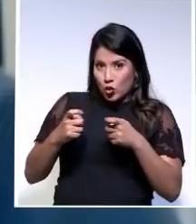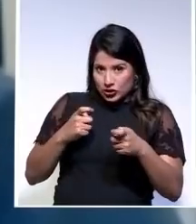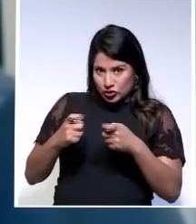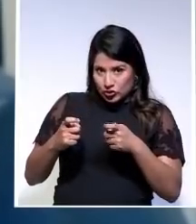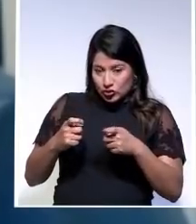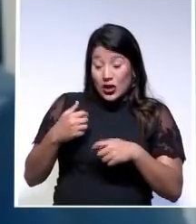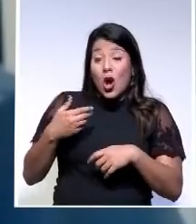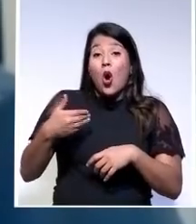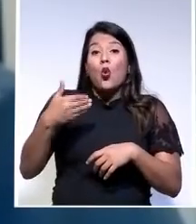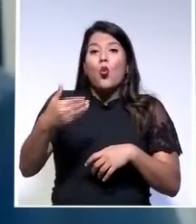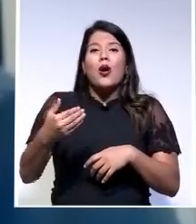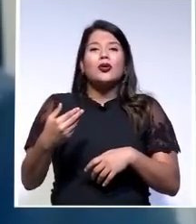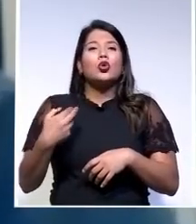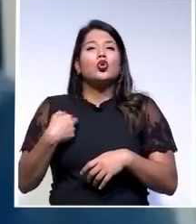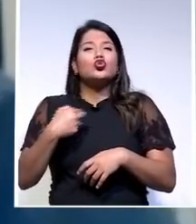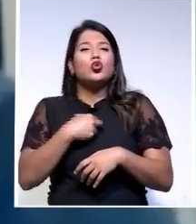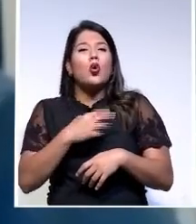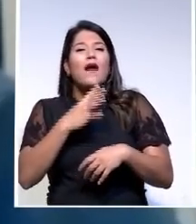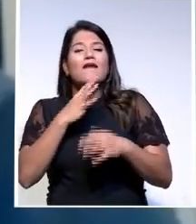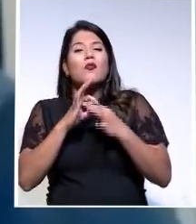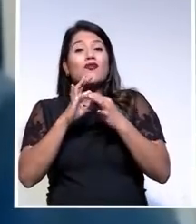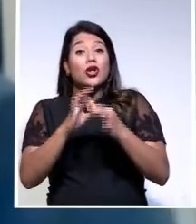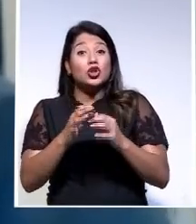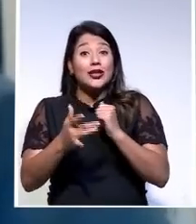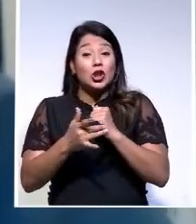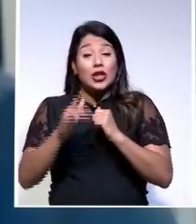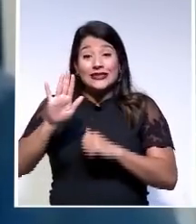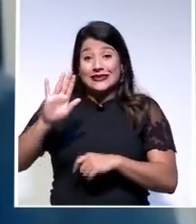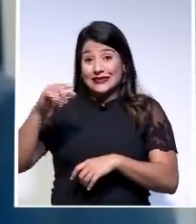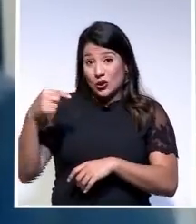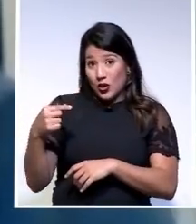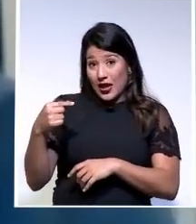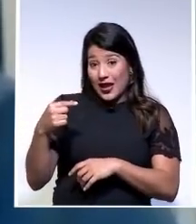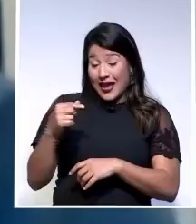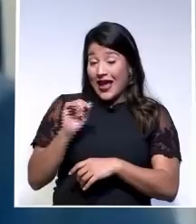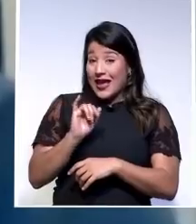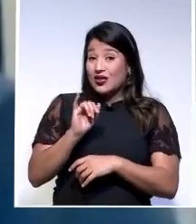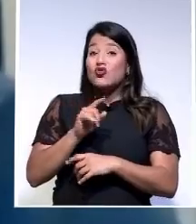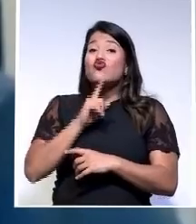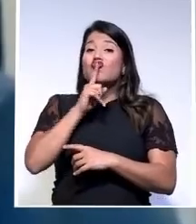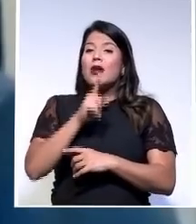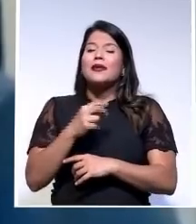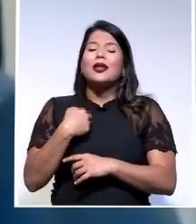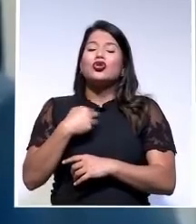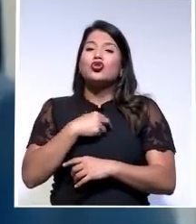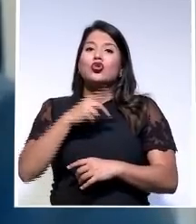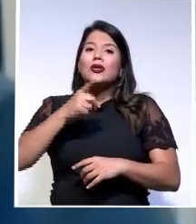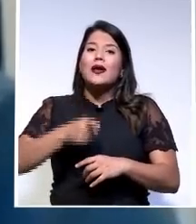de esta tecnología de 5G, en realidad deberíamos de estar hablando